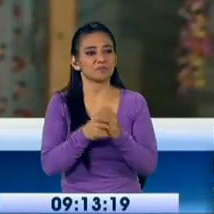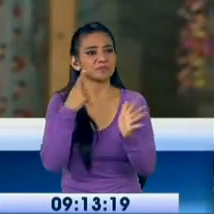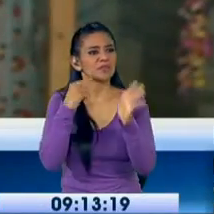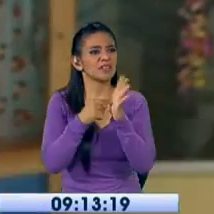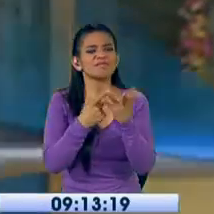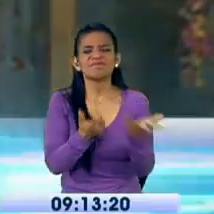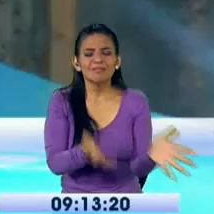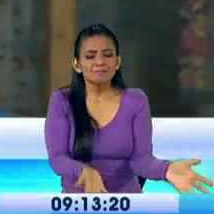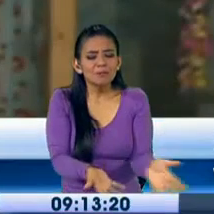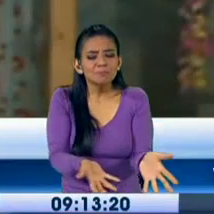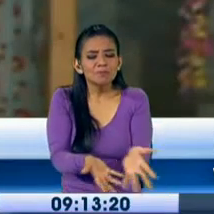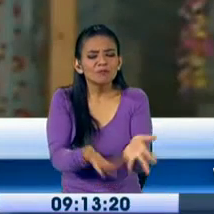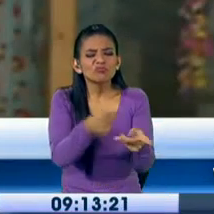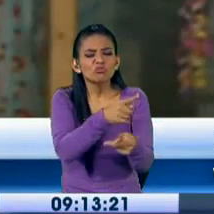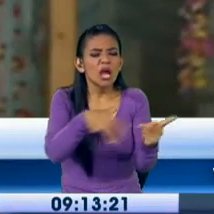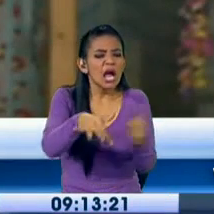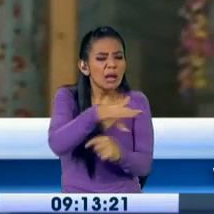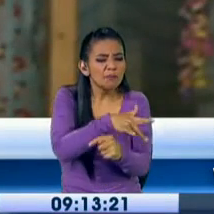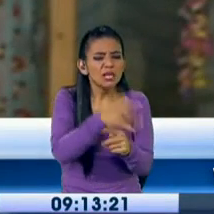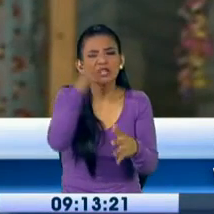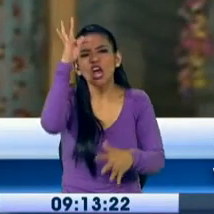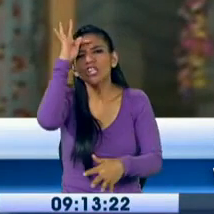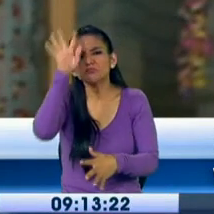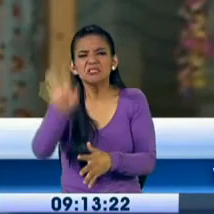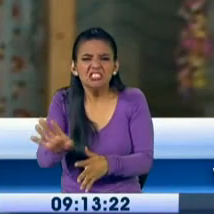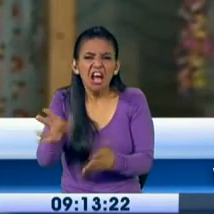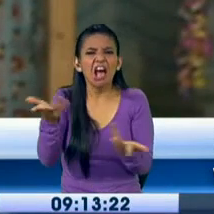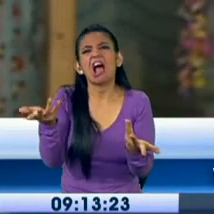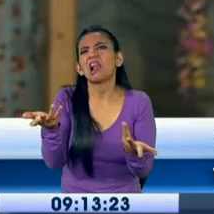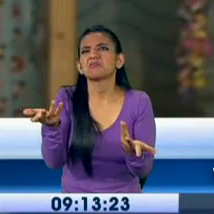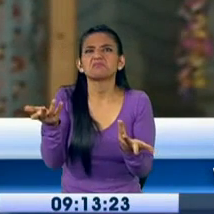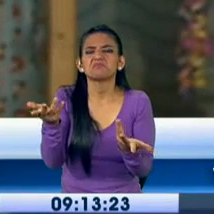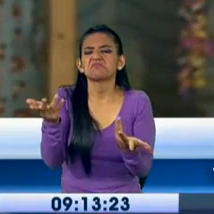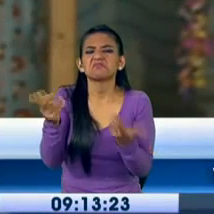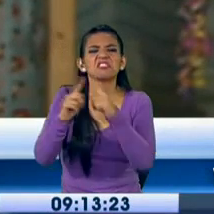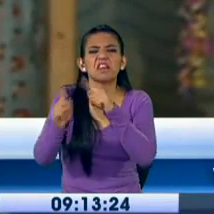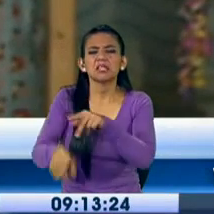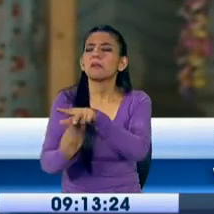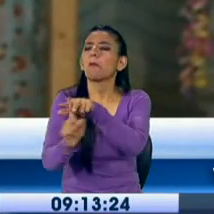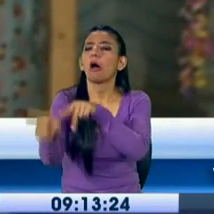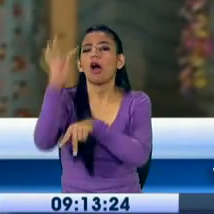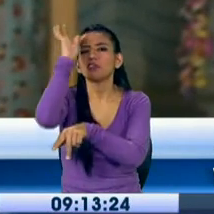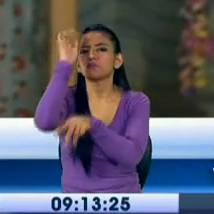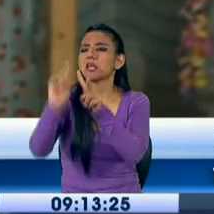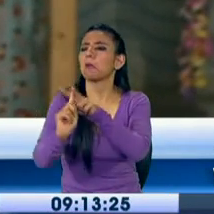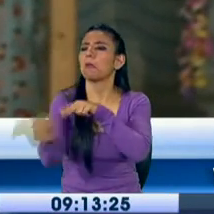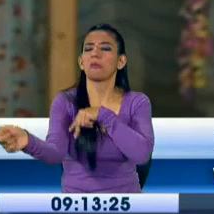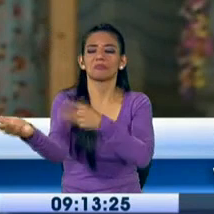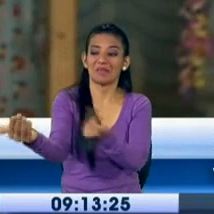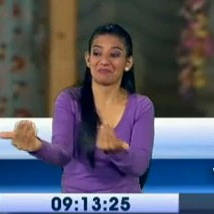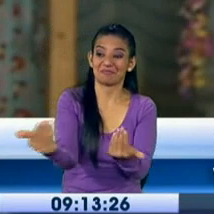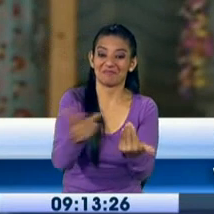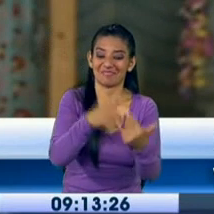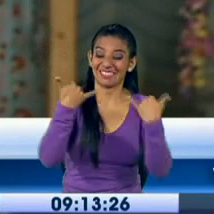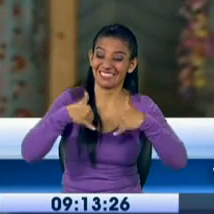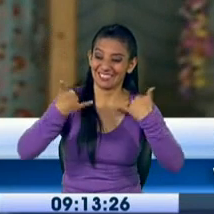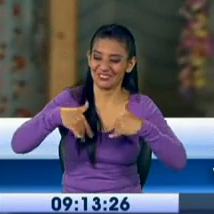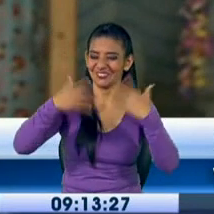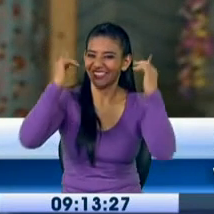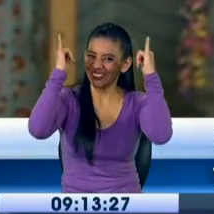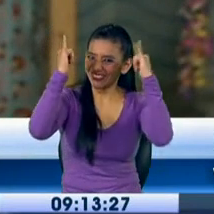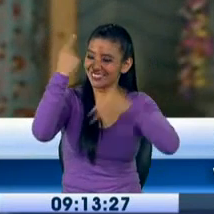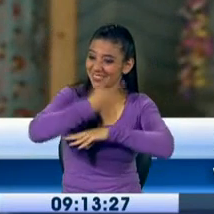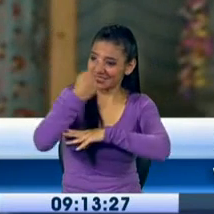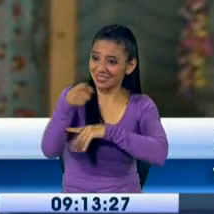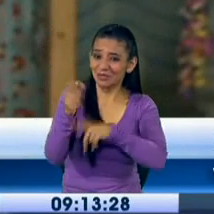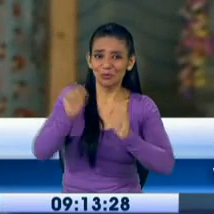poco del ambiente de los hospitales a los pequeños y hacerles pasar un día diferente, un día divertido, donde ellos puedan